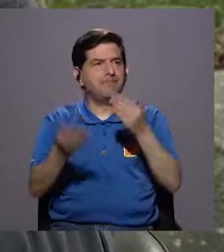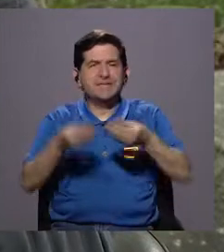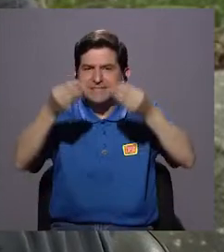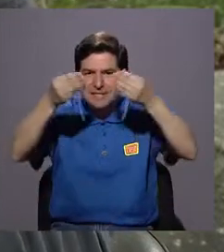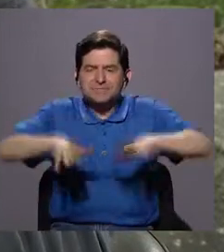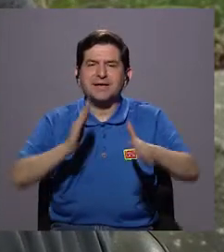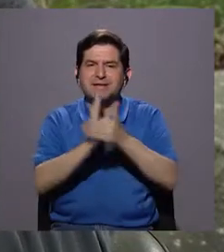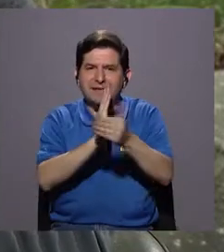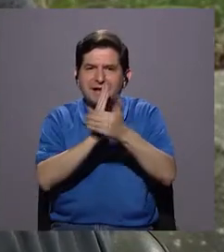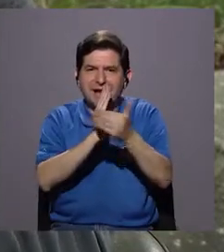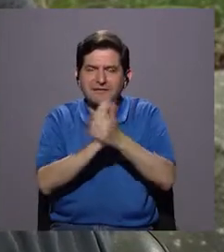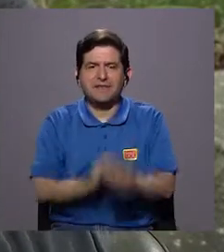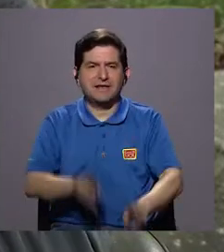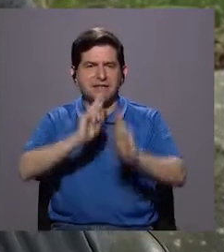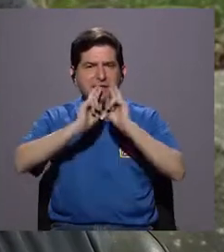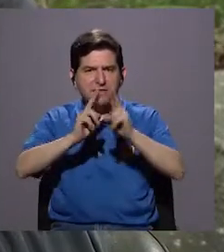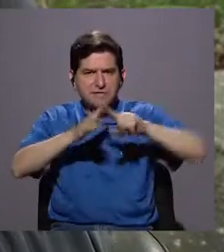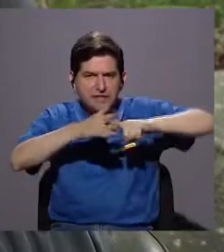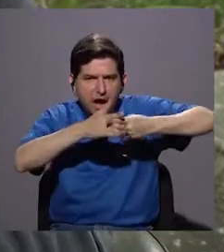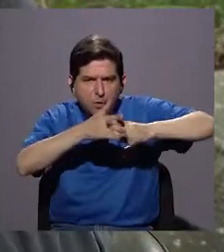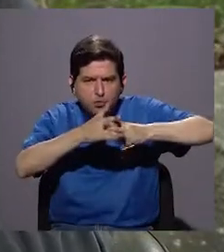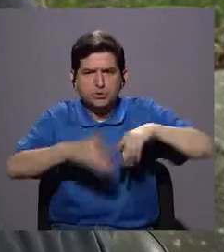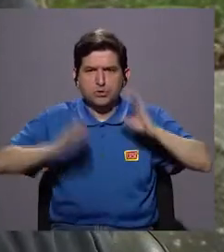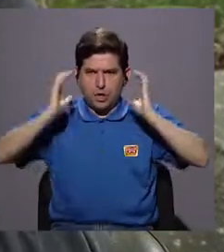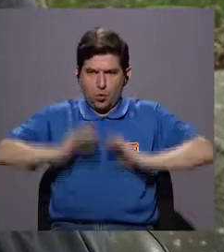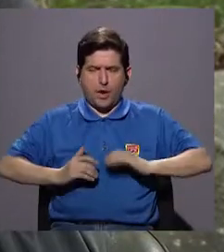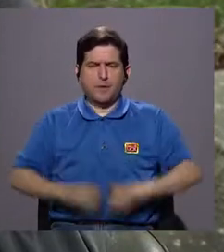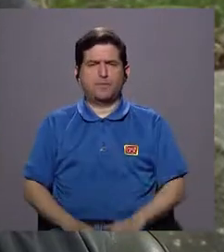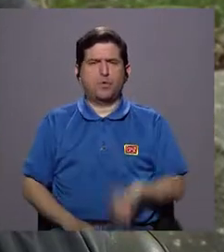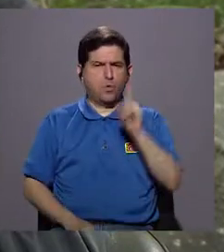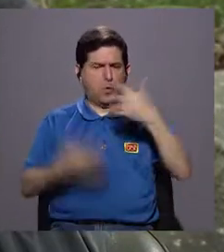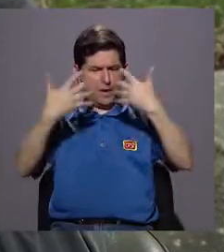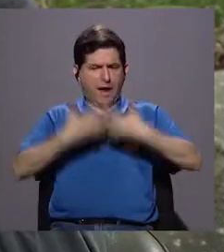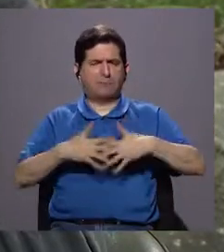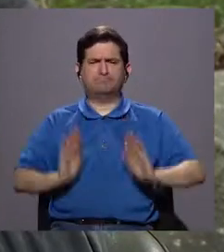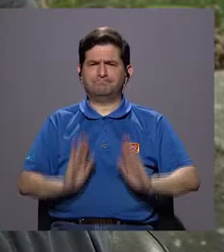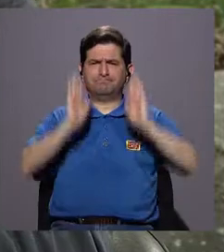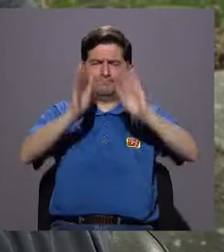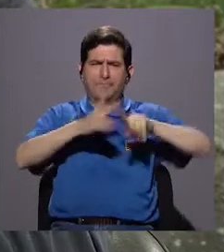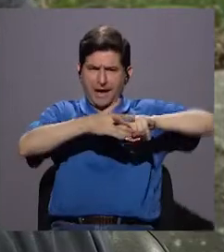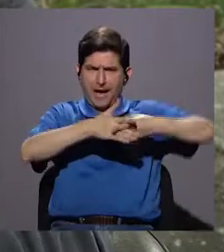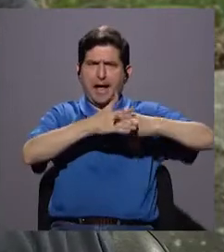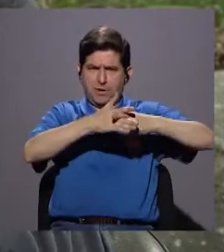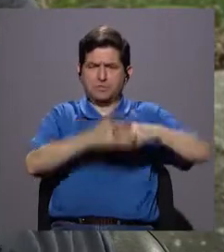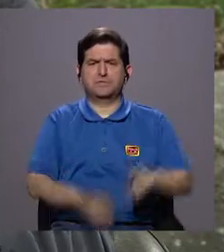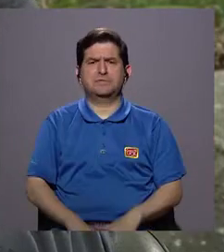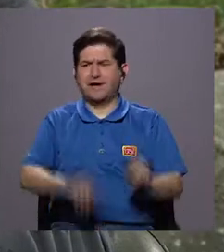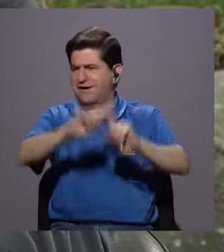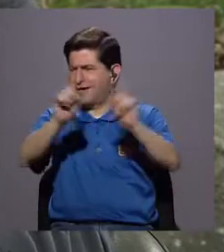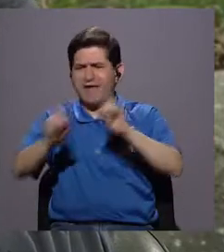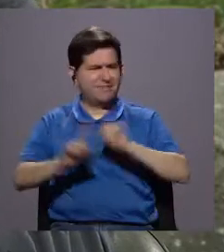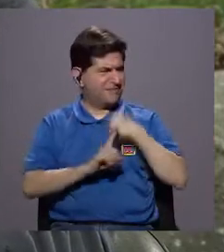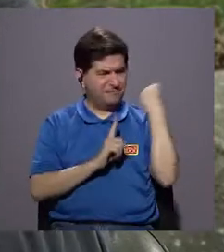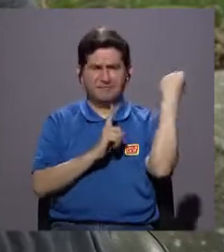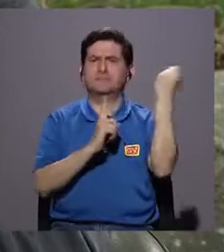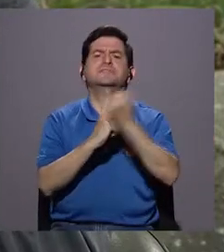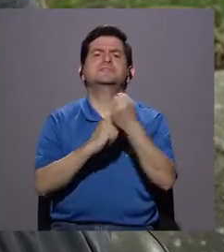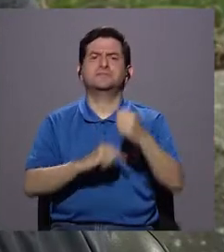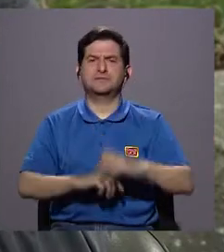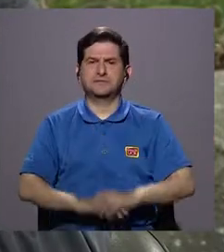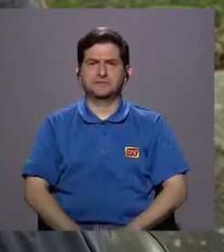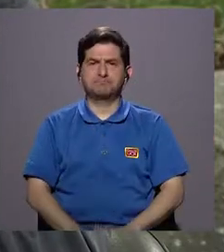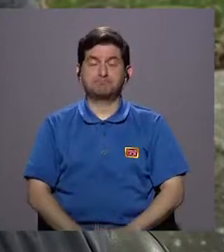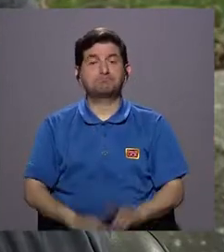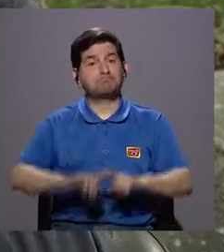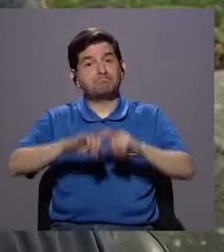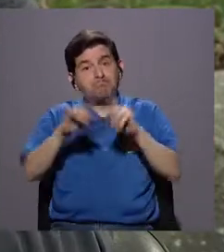como la capacidad de respuesta y ajuste. Nuestro cuerpo es una máquina maravillosa que se puede ajustar a un sinnúmero de situaciones